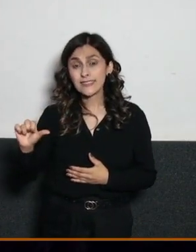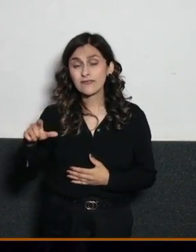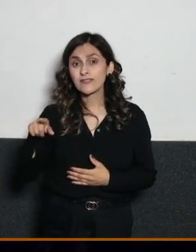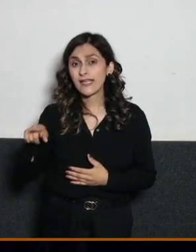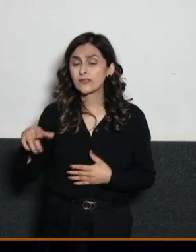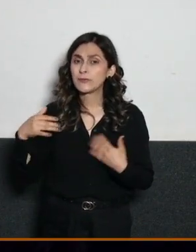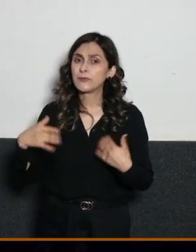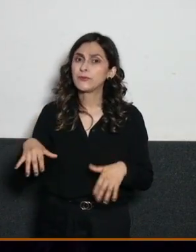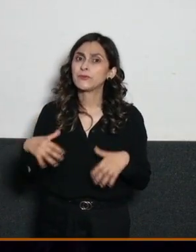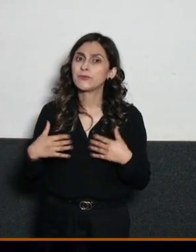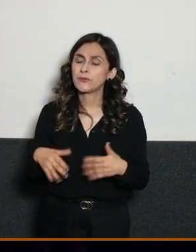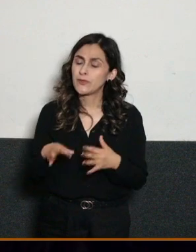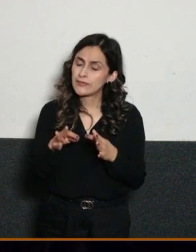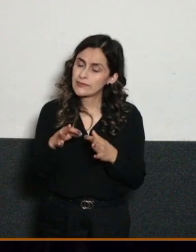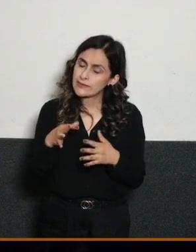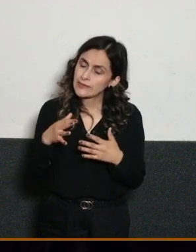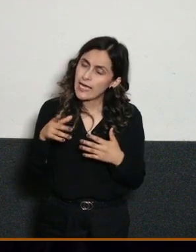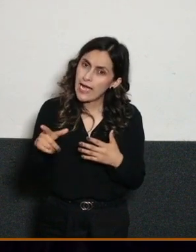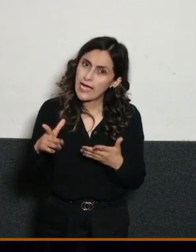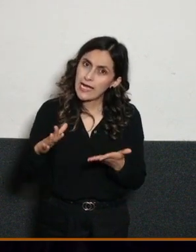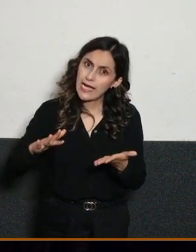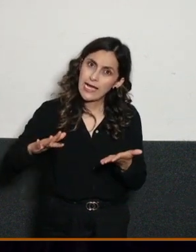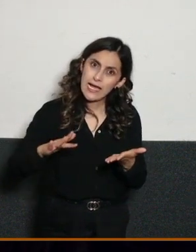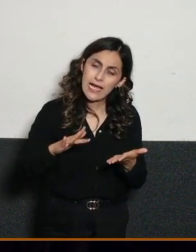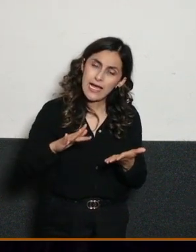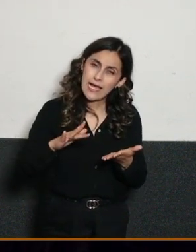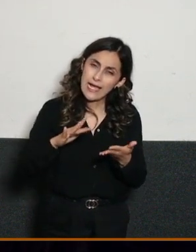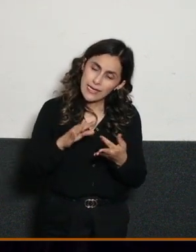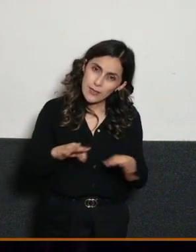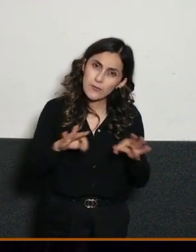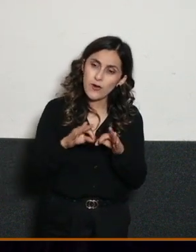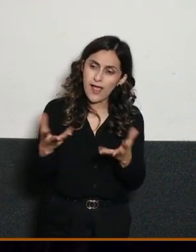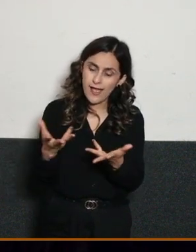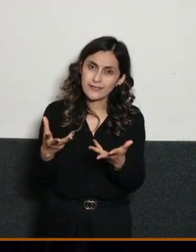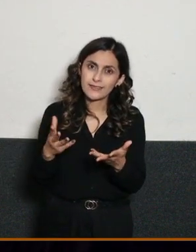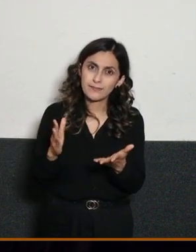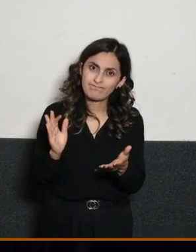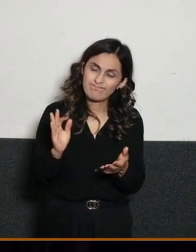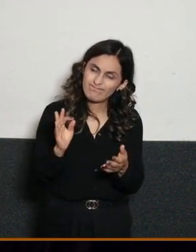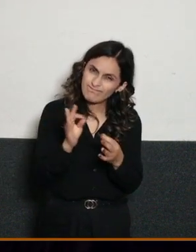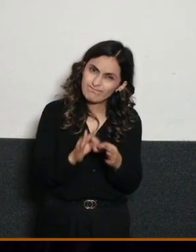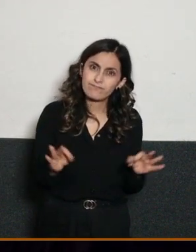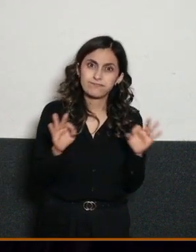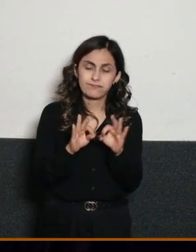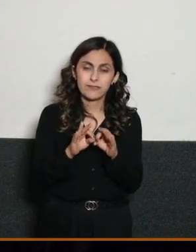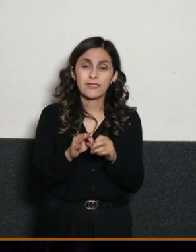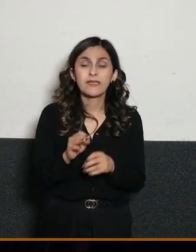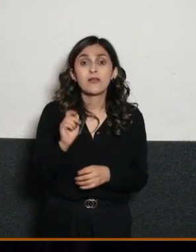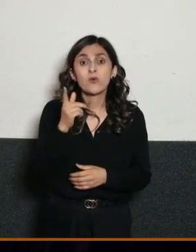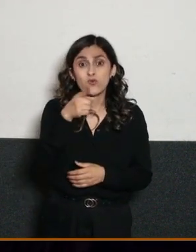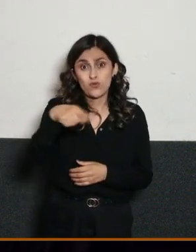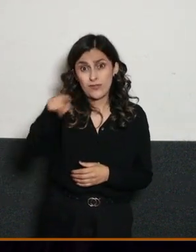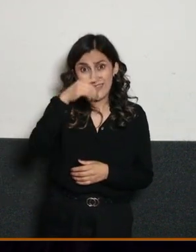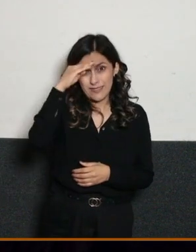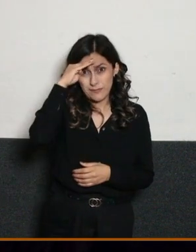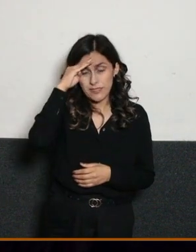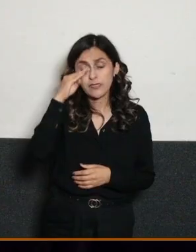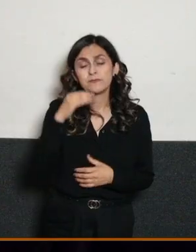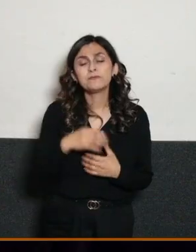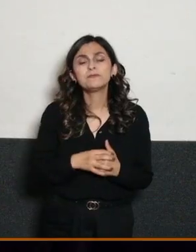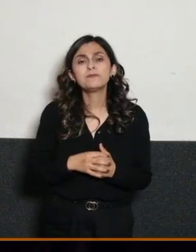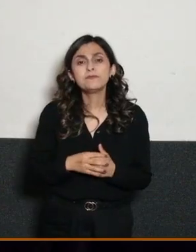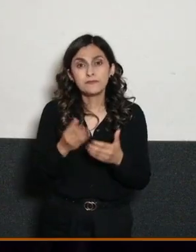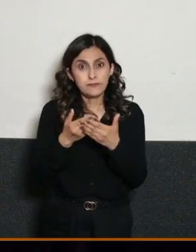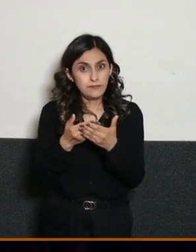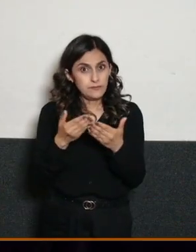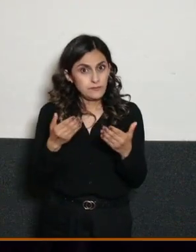rol crucial. Ahora, ¿ustedes creen que es casualidad que ahora, en este momento donde el mundo